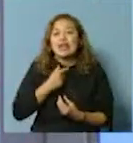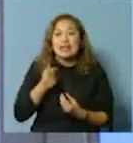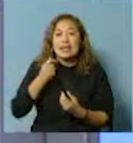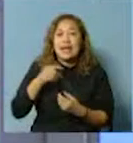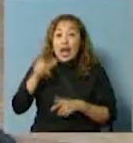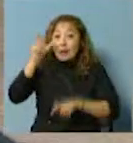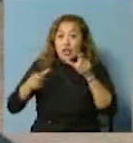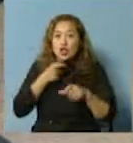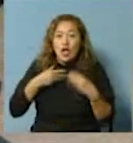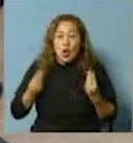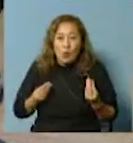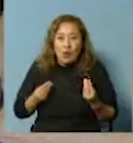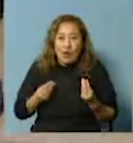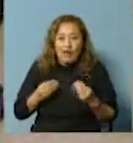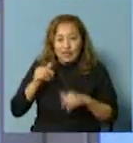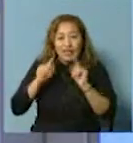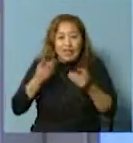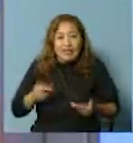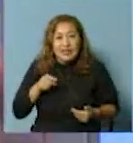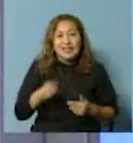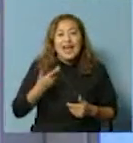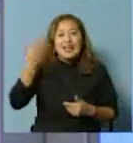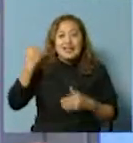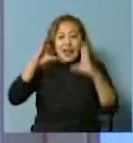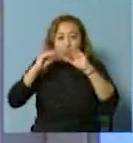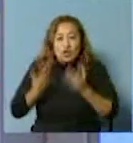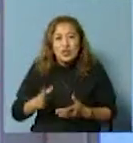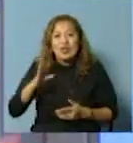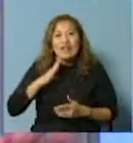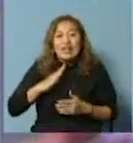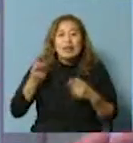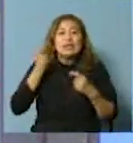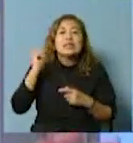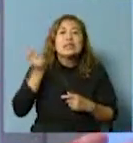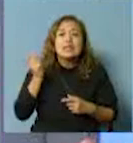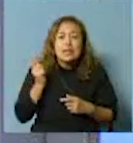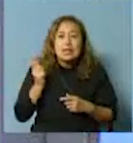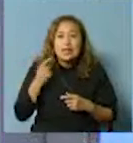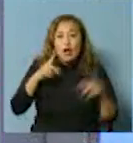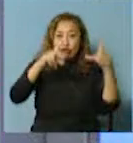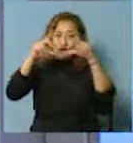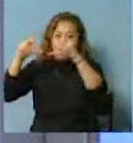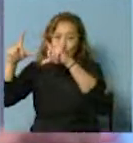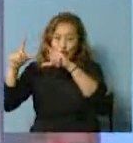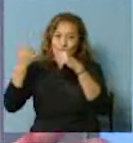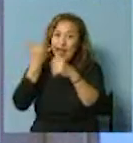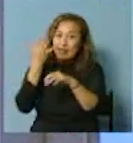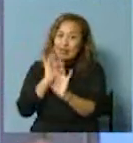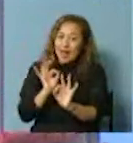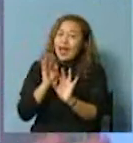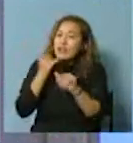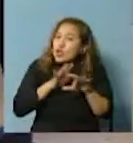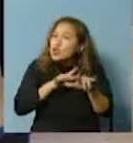tenían los candidatos inclusive hasta la noche no estaba asegurado después de que se habían posado para la foto pues sabéis que había